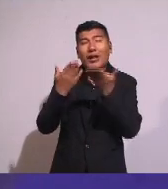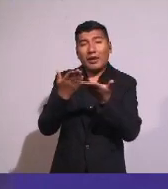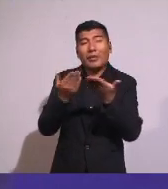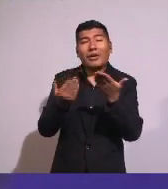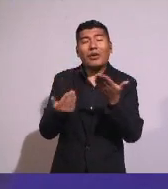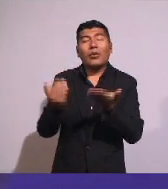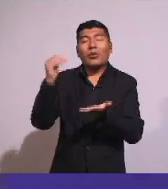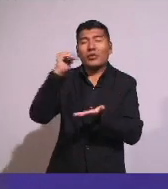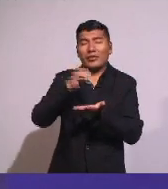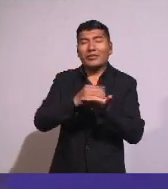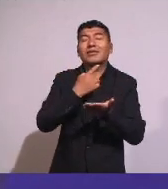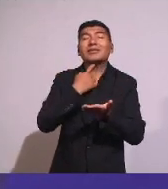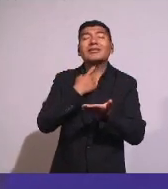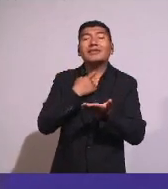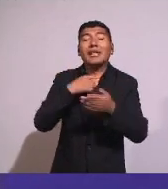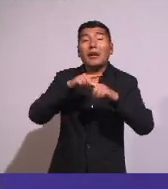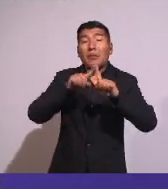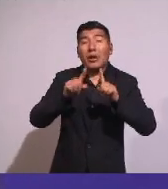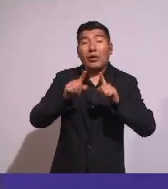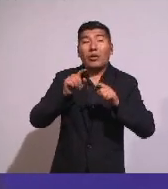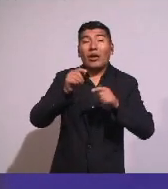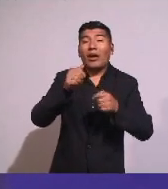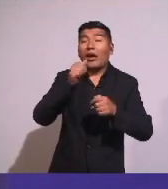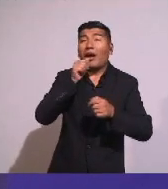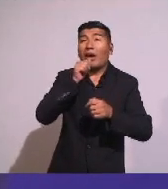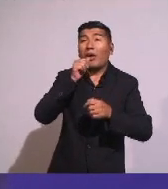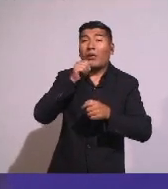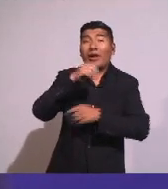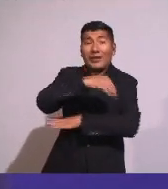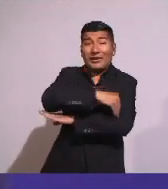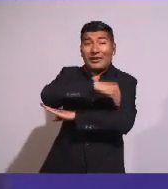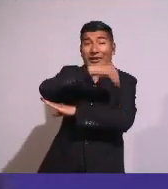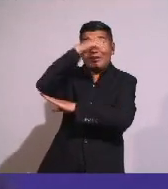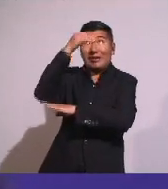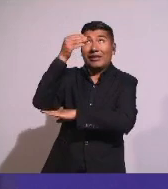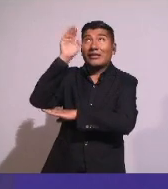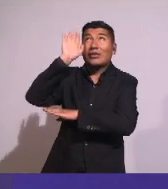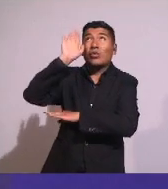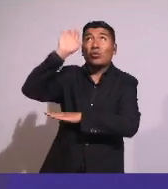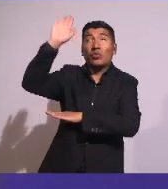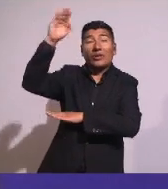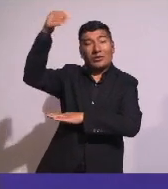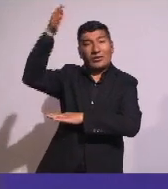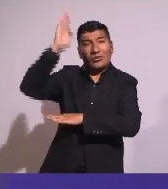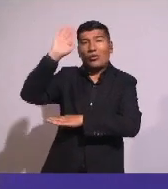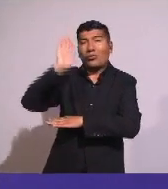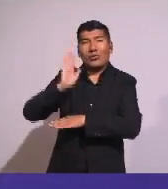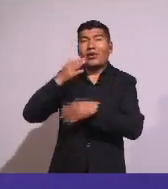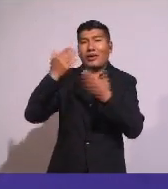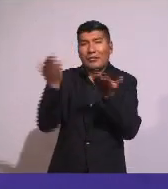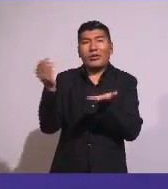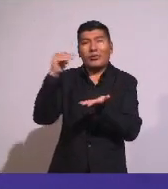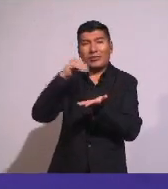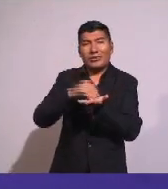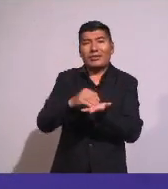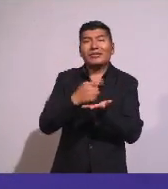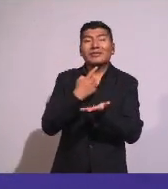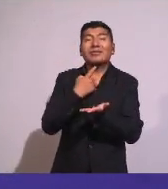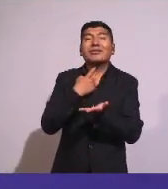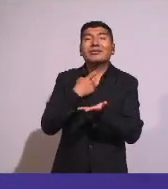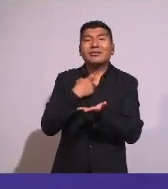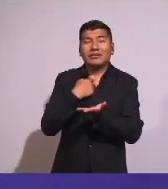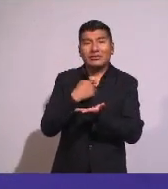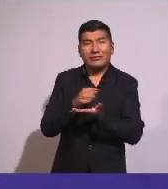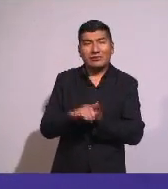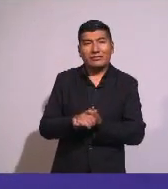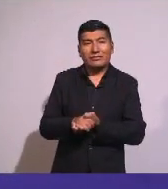sed pero el que beba de que yo le daré nunca más volverá a tenerse